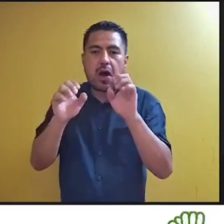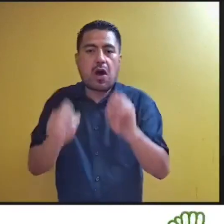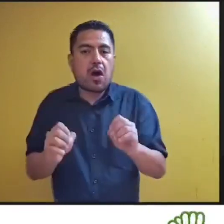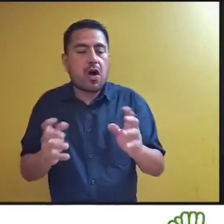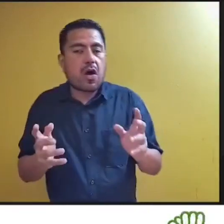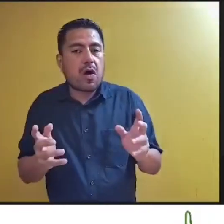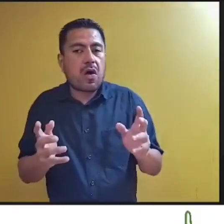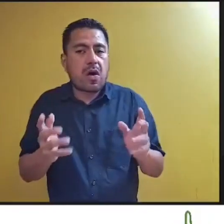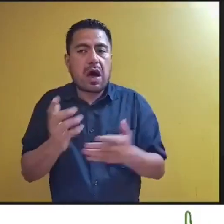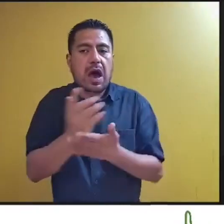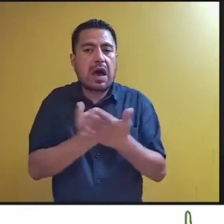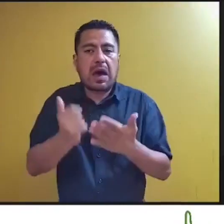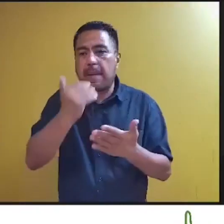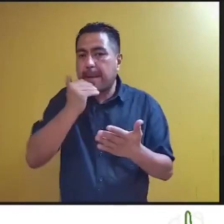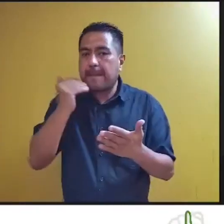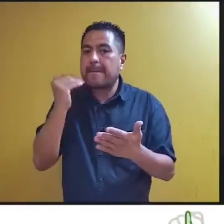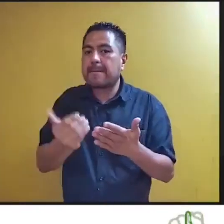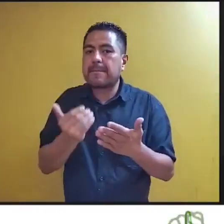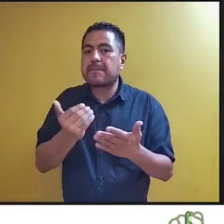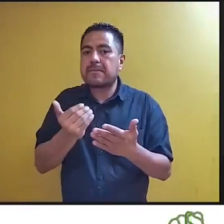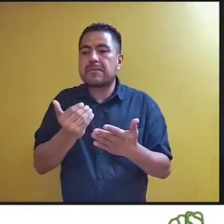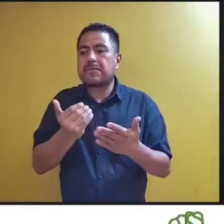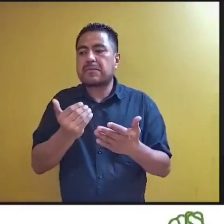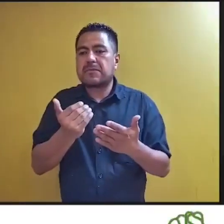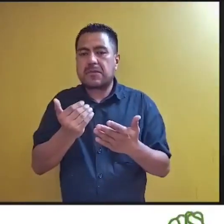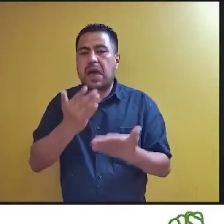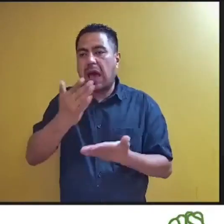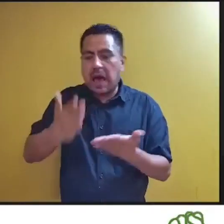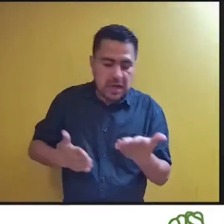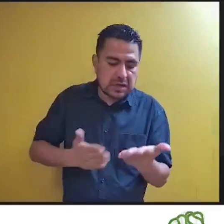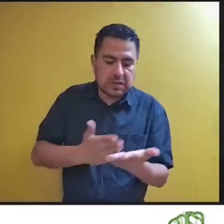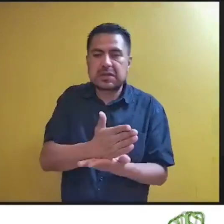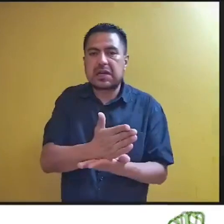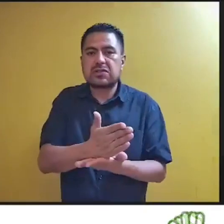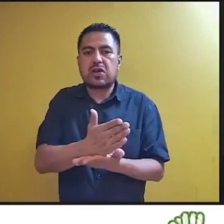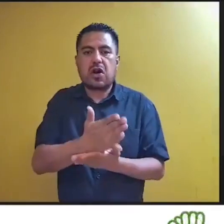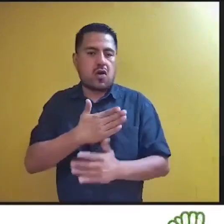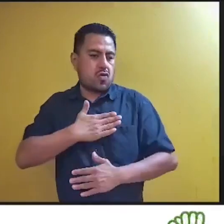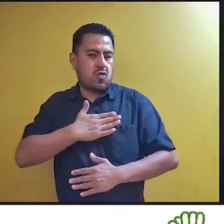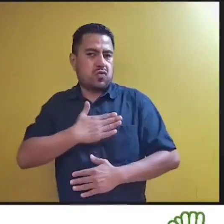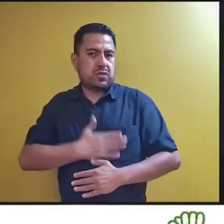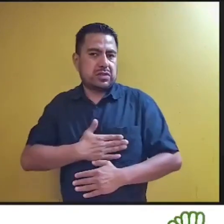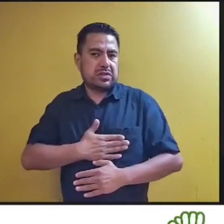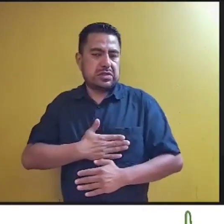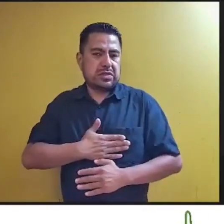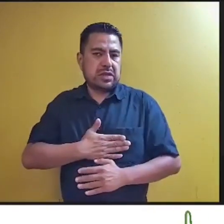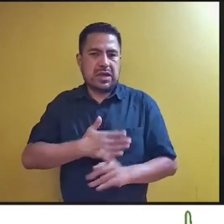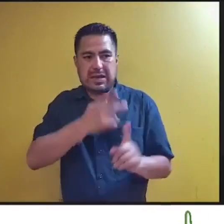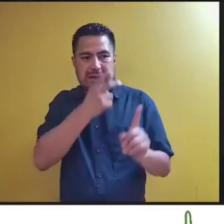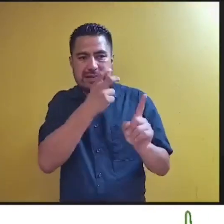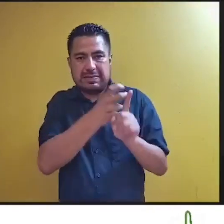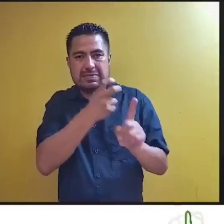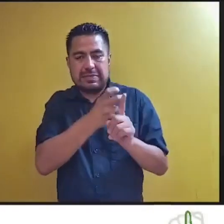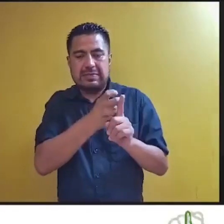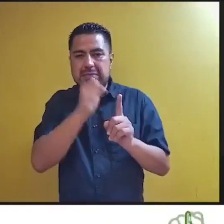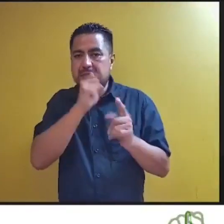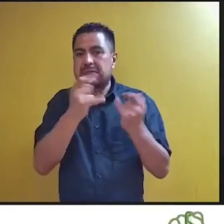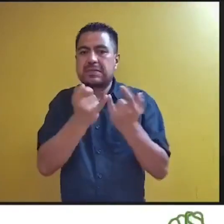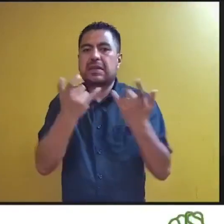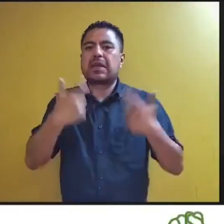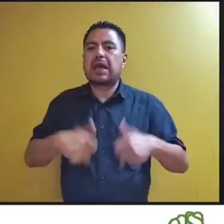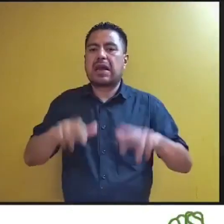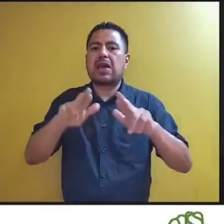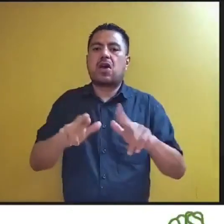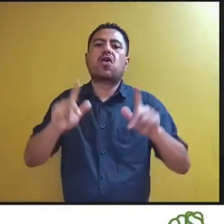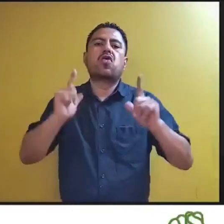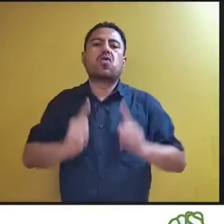o garantizar el acceso a la justicia en esta parte y la tutela